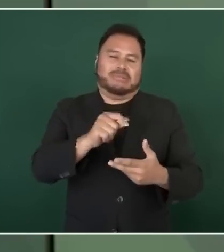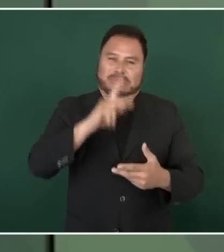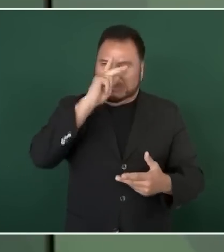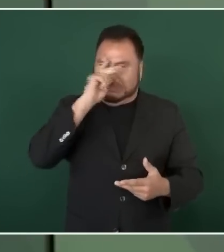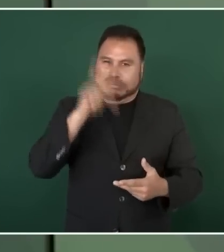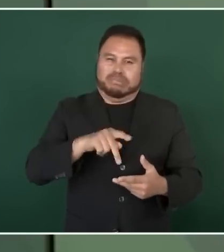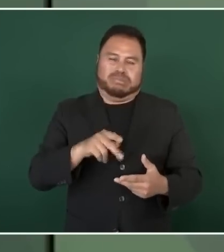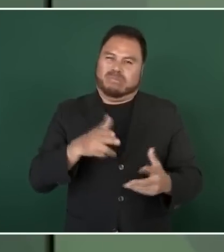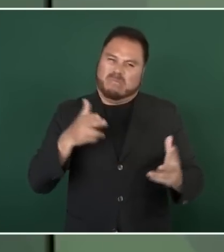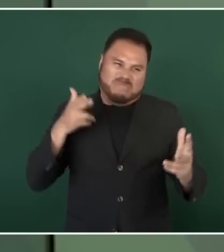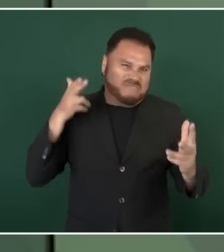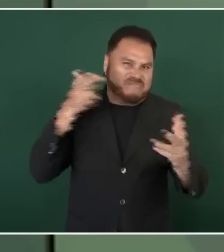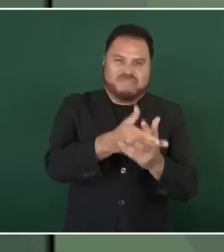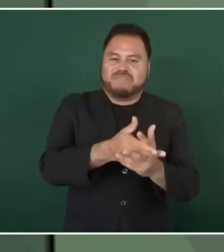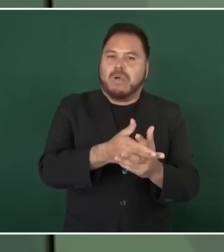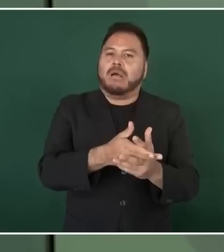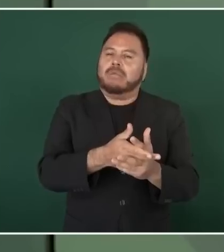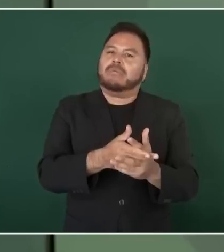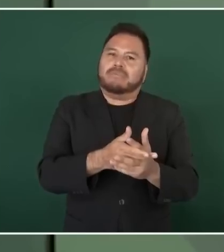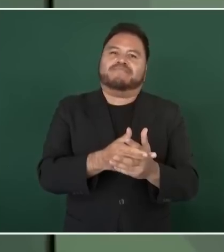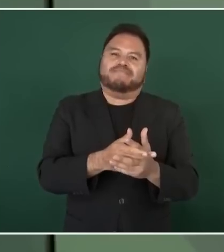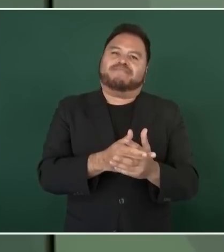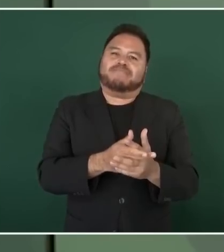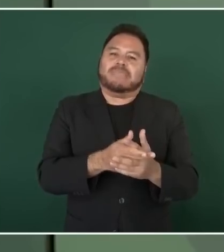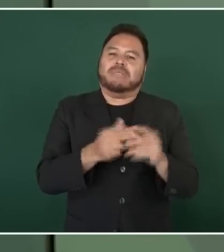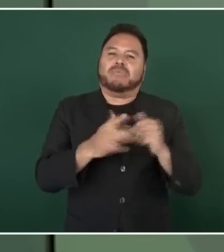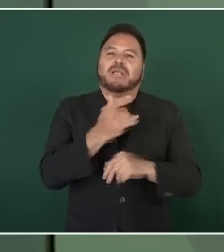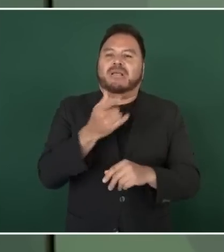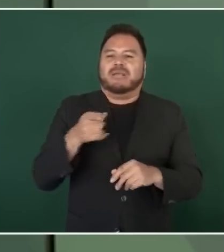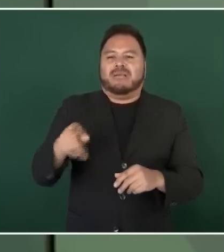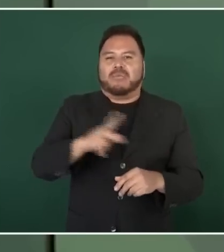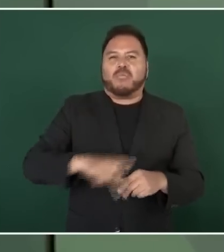precisamente por el golpe de Estado.